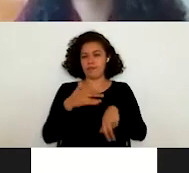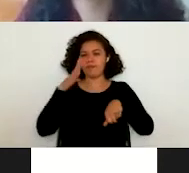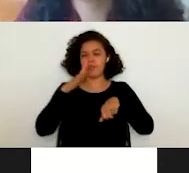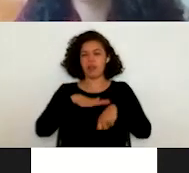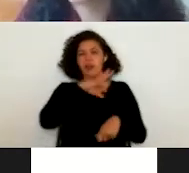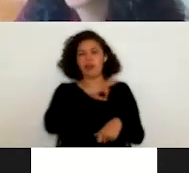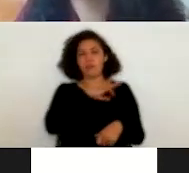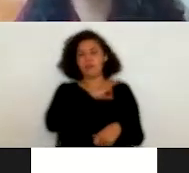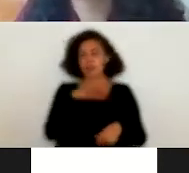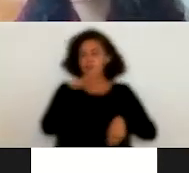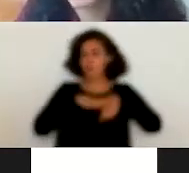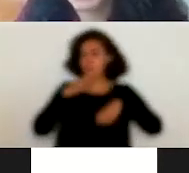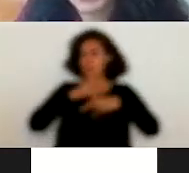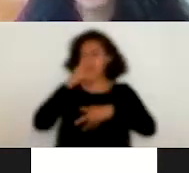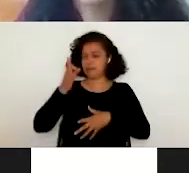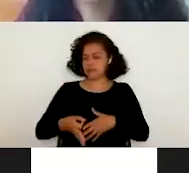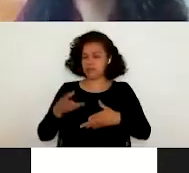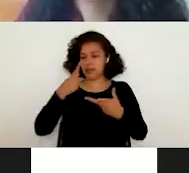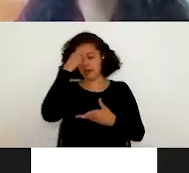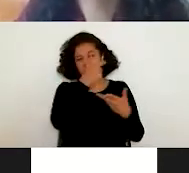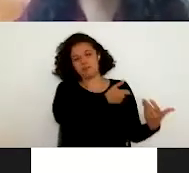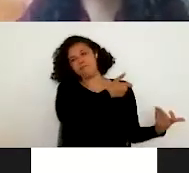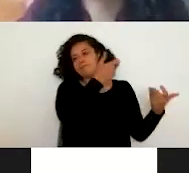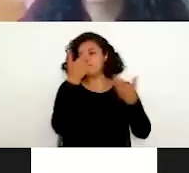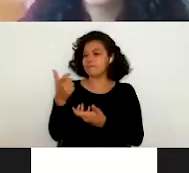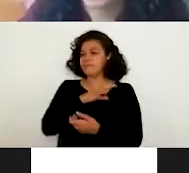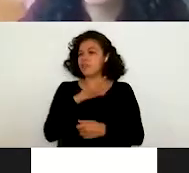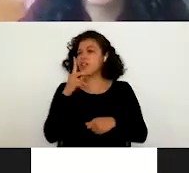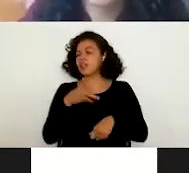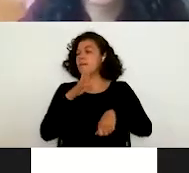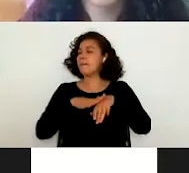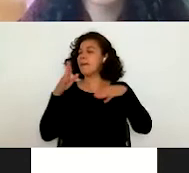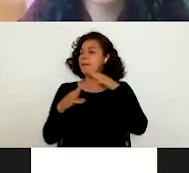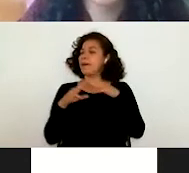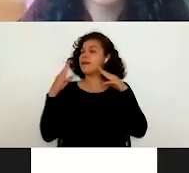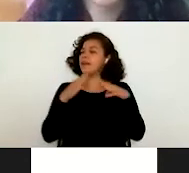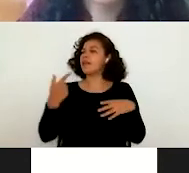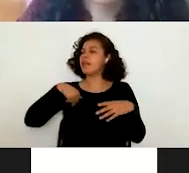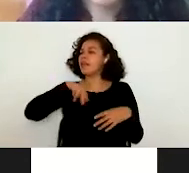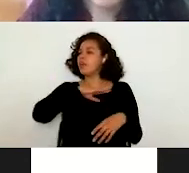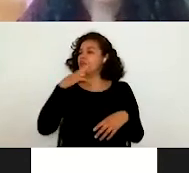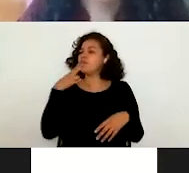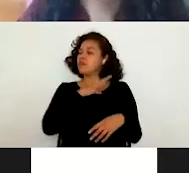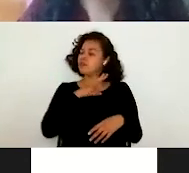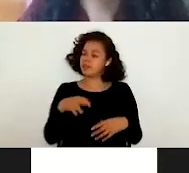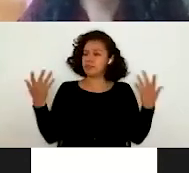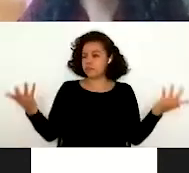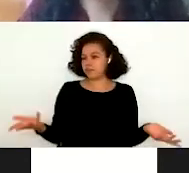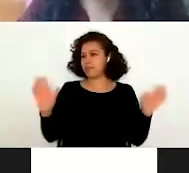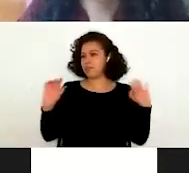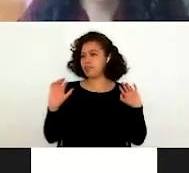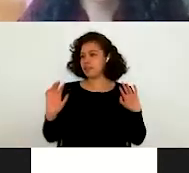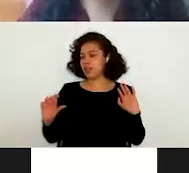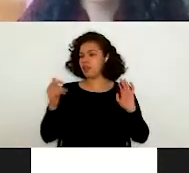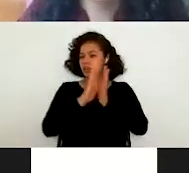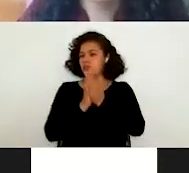posibilidades de ser aprobado, de ser financiado, podrían ser algunos materiales que les pudiera servir. Y hay algunos otros libros,